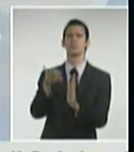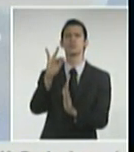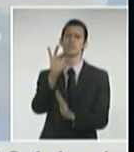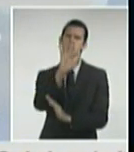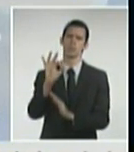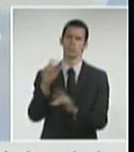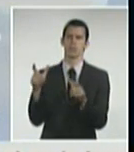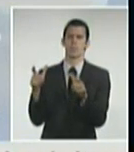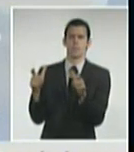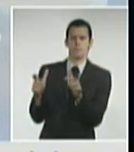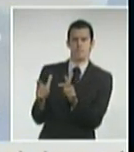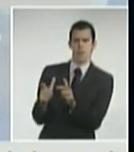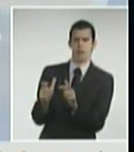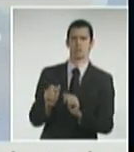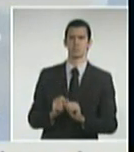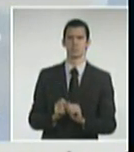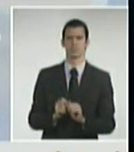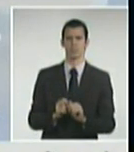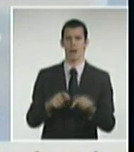de